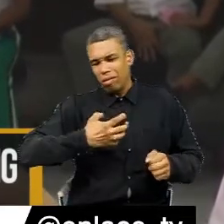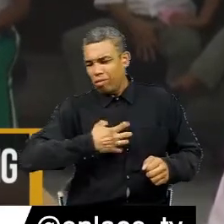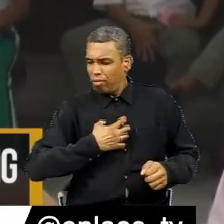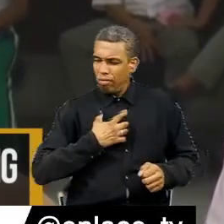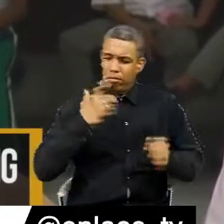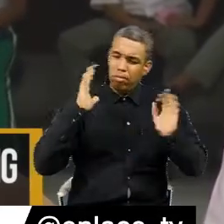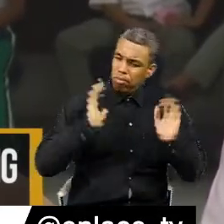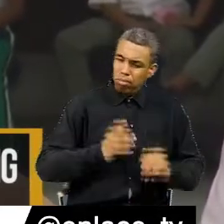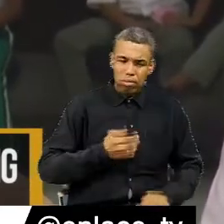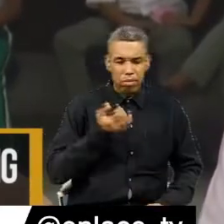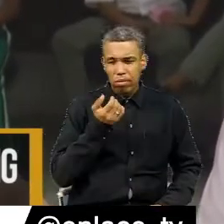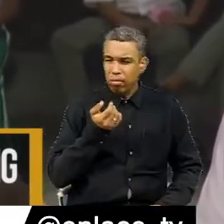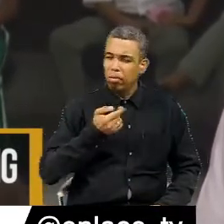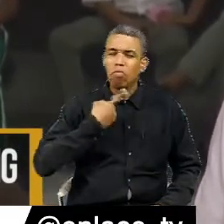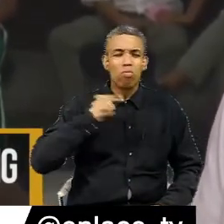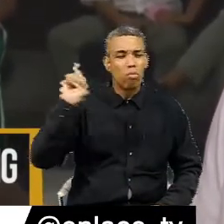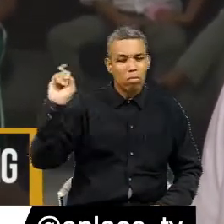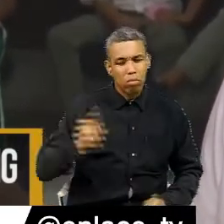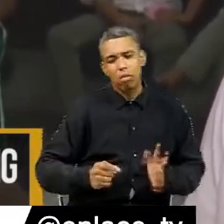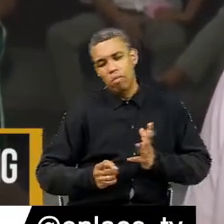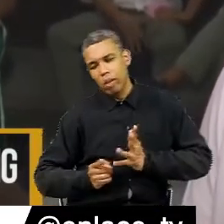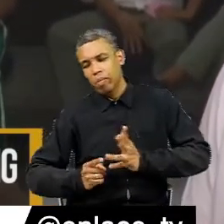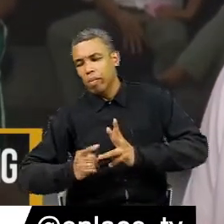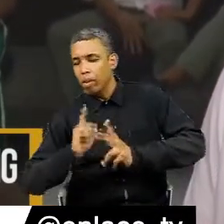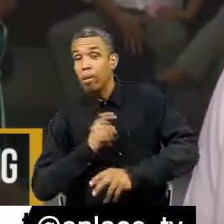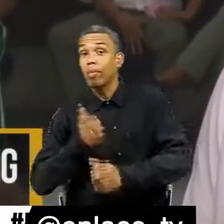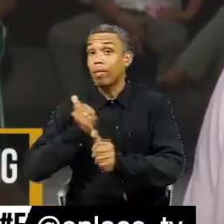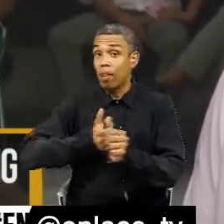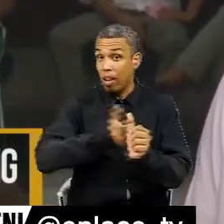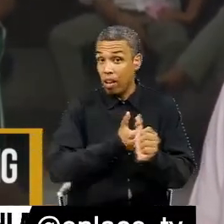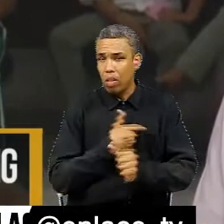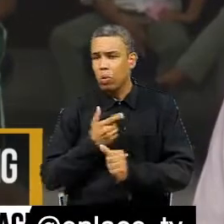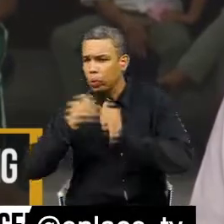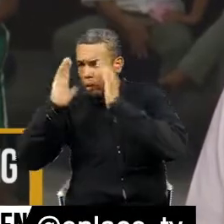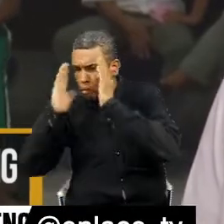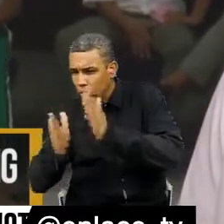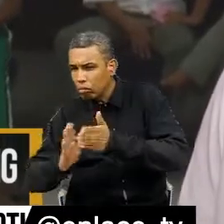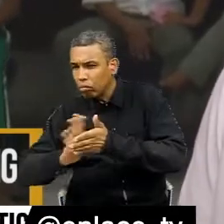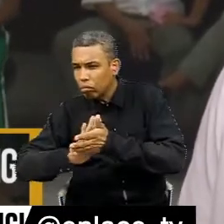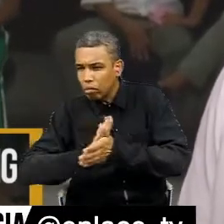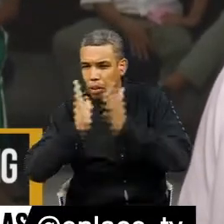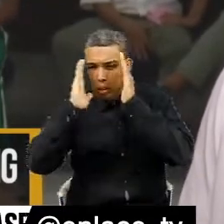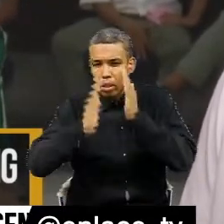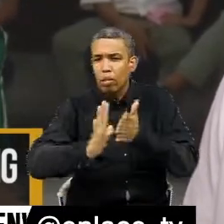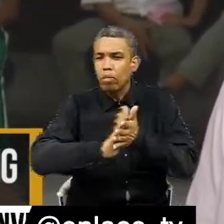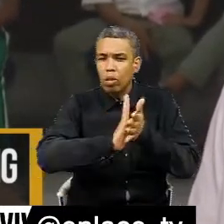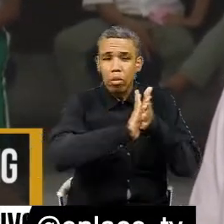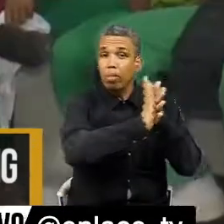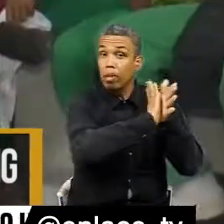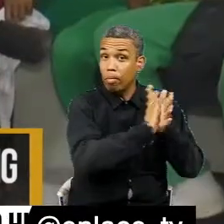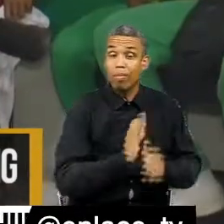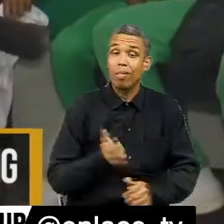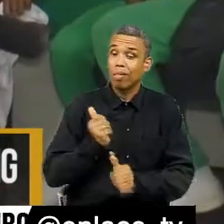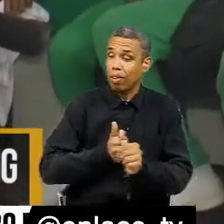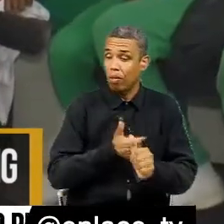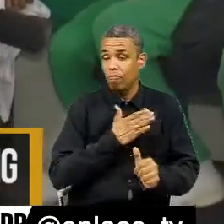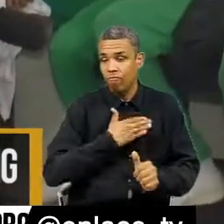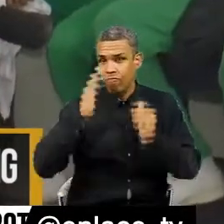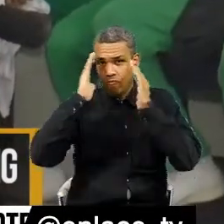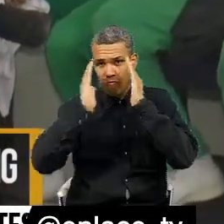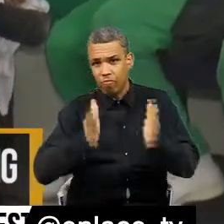Hemos escuchado, cada uno de ellos ha tenido la posibilidad de manifestar sus quejas, por decirlo de alguna manera. Escenario